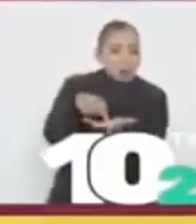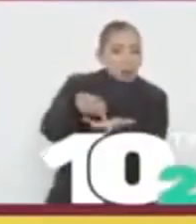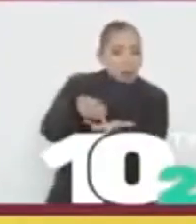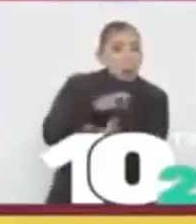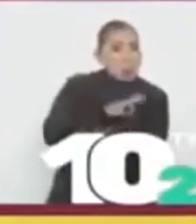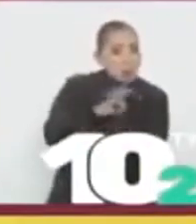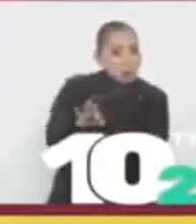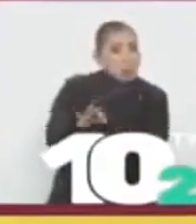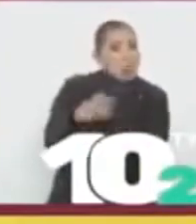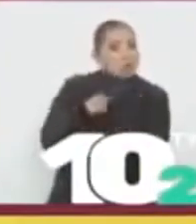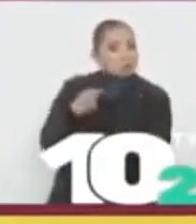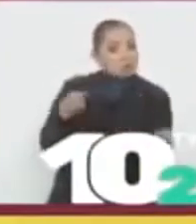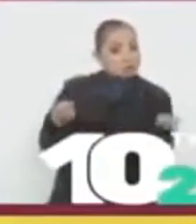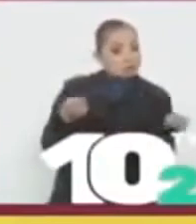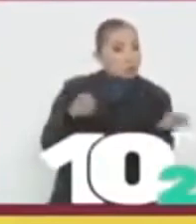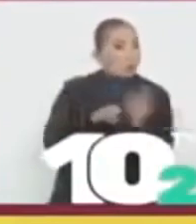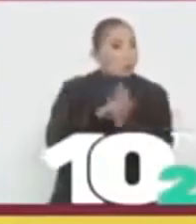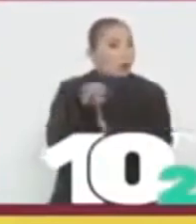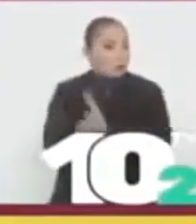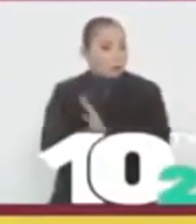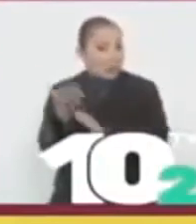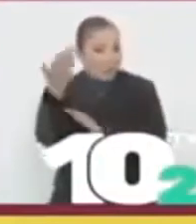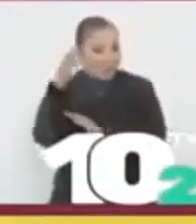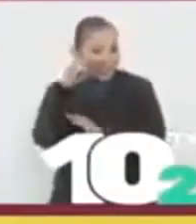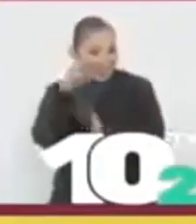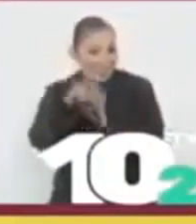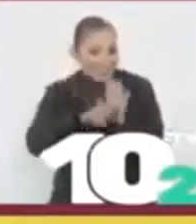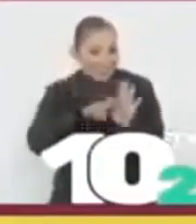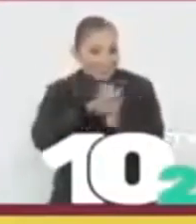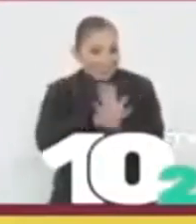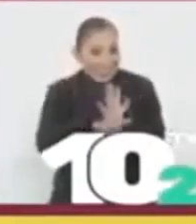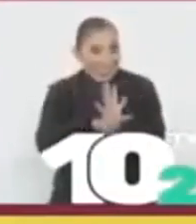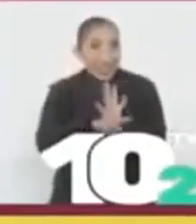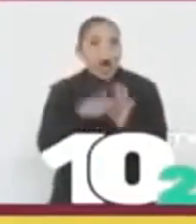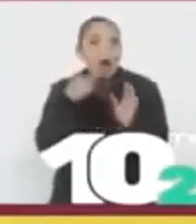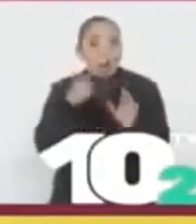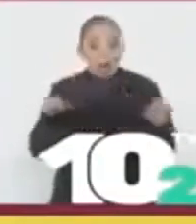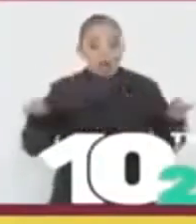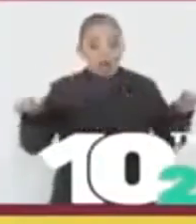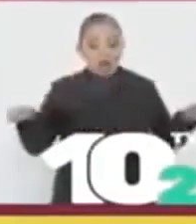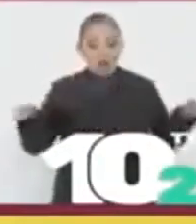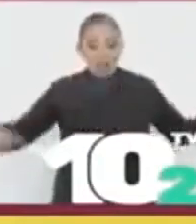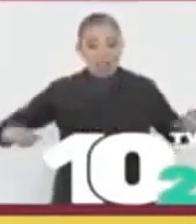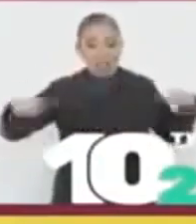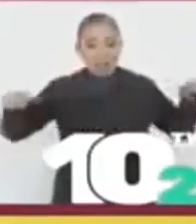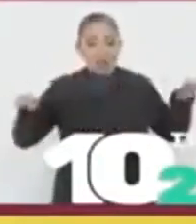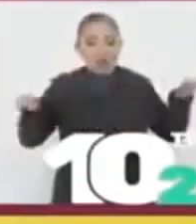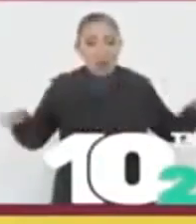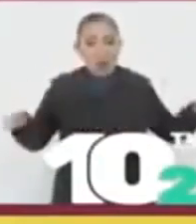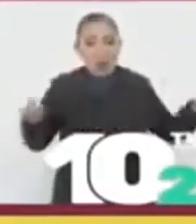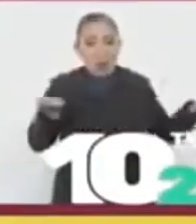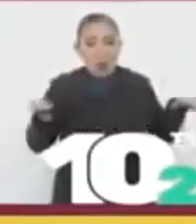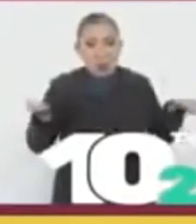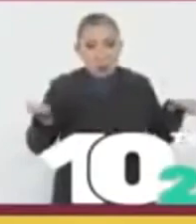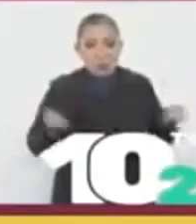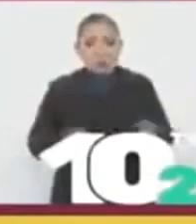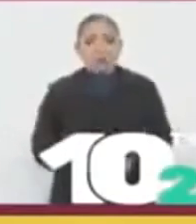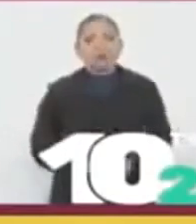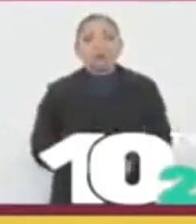un equilibrio de fuerzas, como en el caso que vimos en el video del gimnasta que se ejercita en los